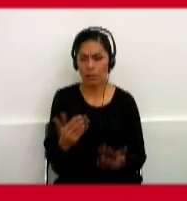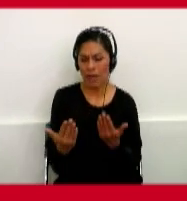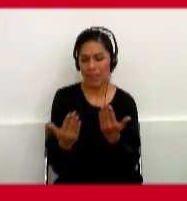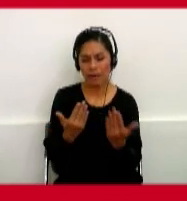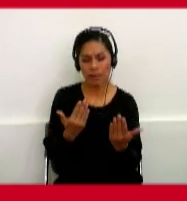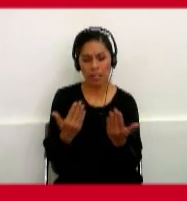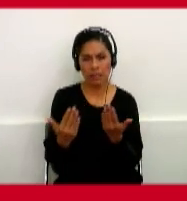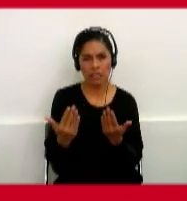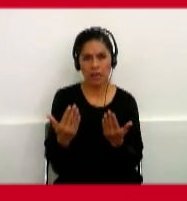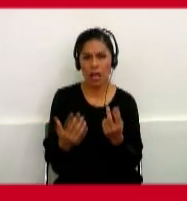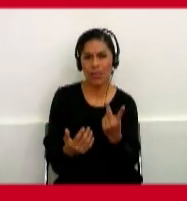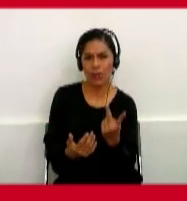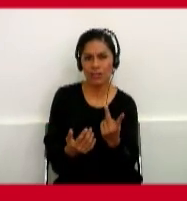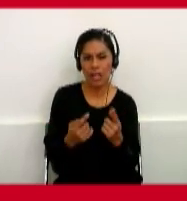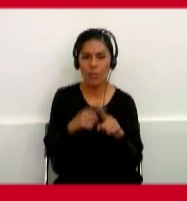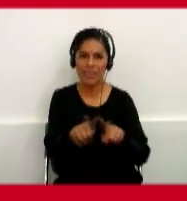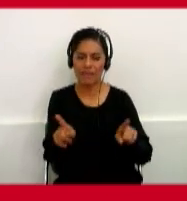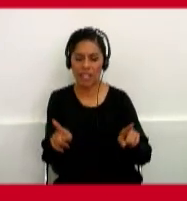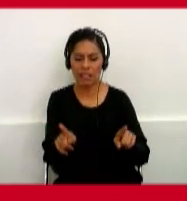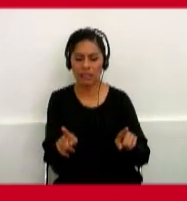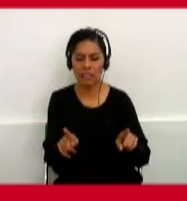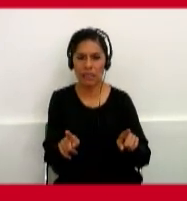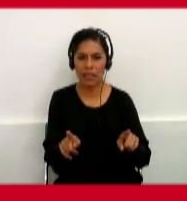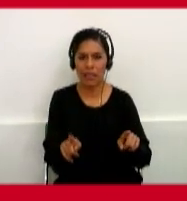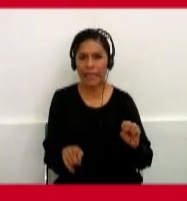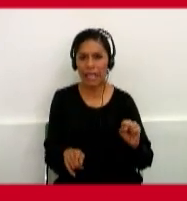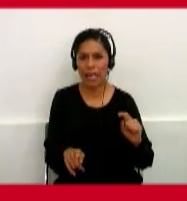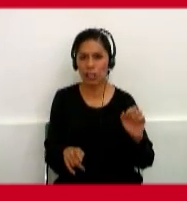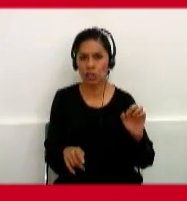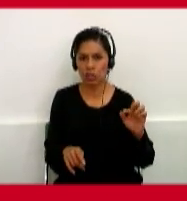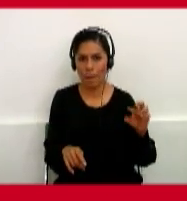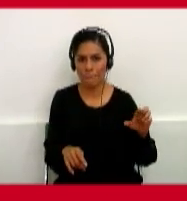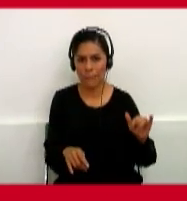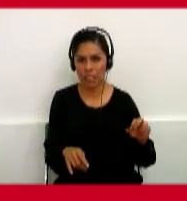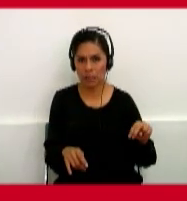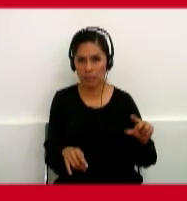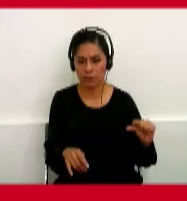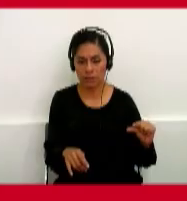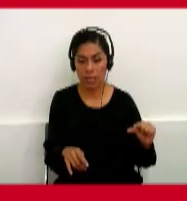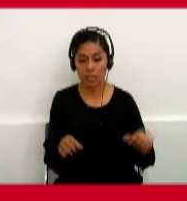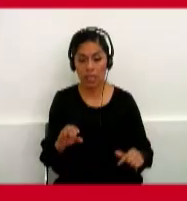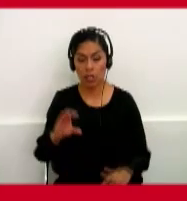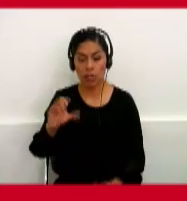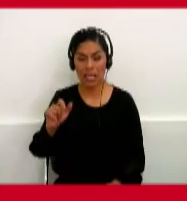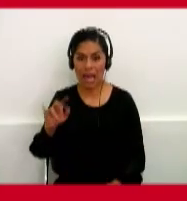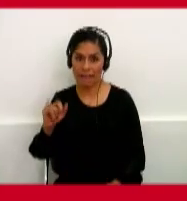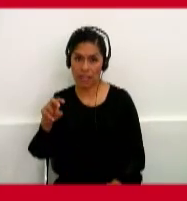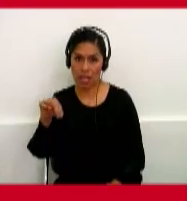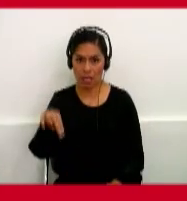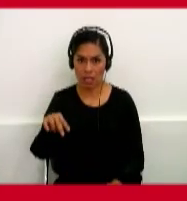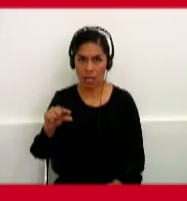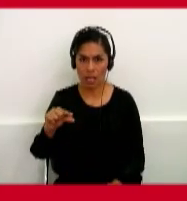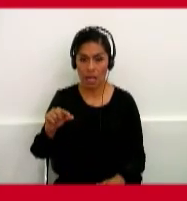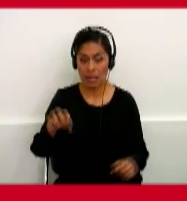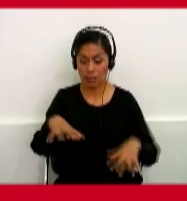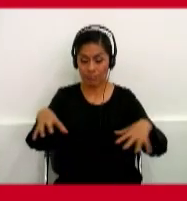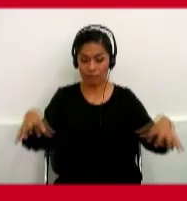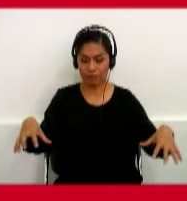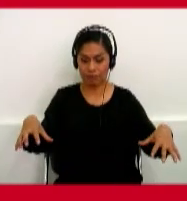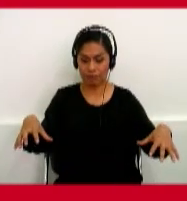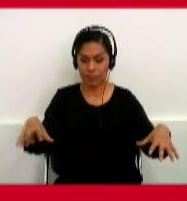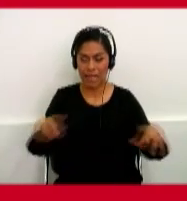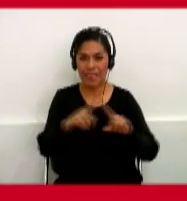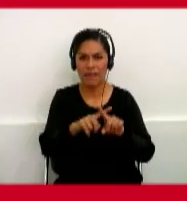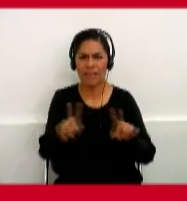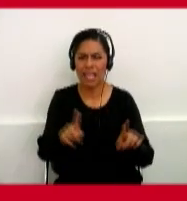contra un sublevel caving, y los beneficios son prácticamente en obtener un NPV de cerca de $200 millones adicionales, dado